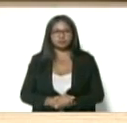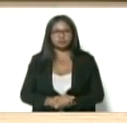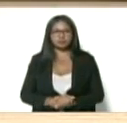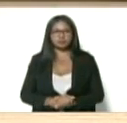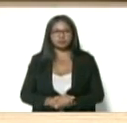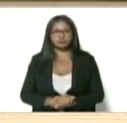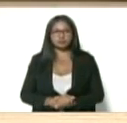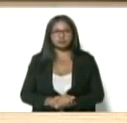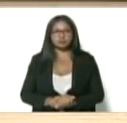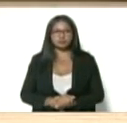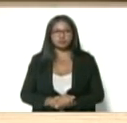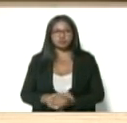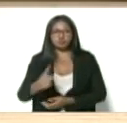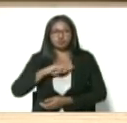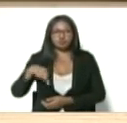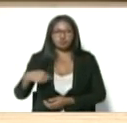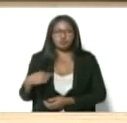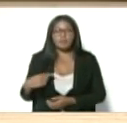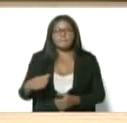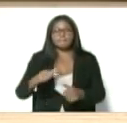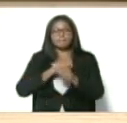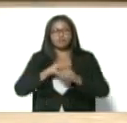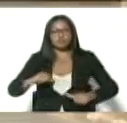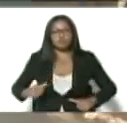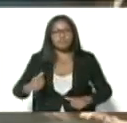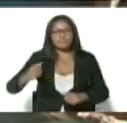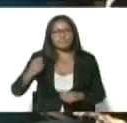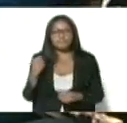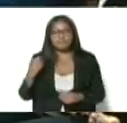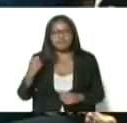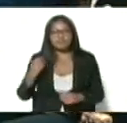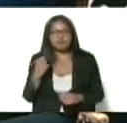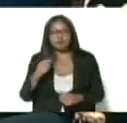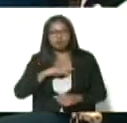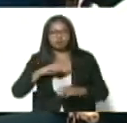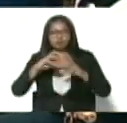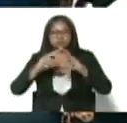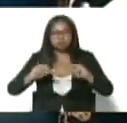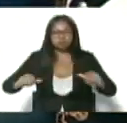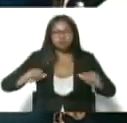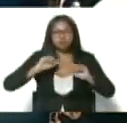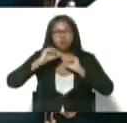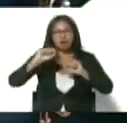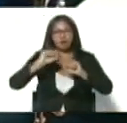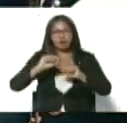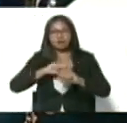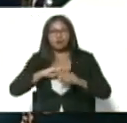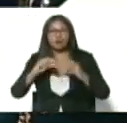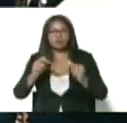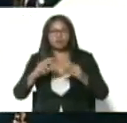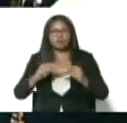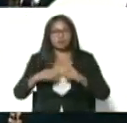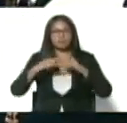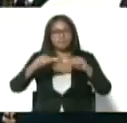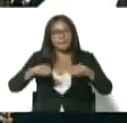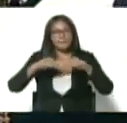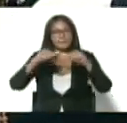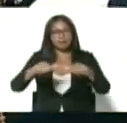que nuestras fuerzas militares y policiales han logrado destruir en su accionar permanente